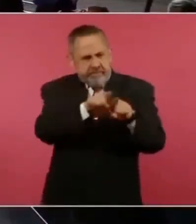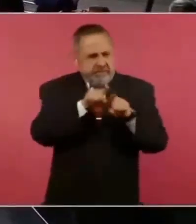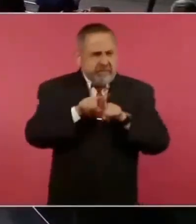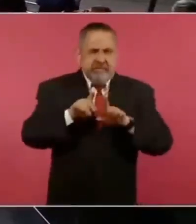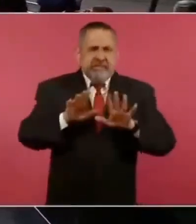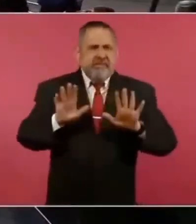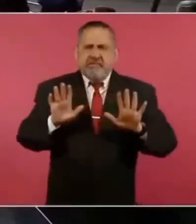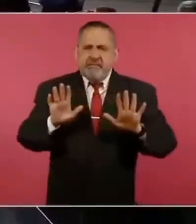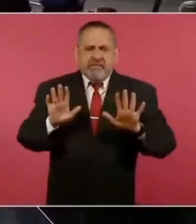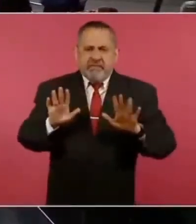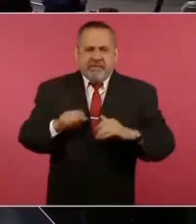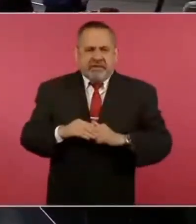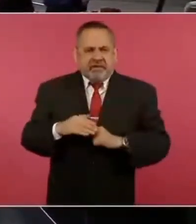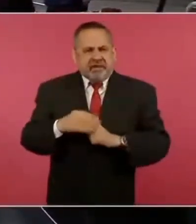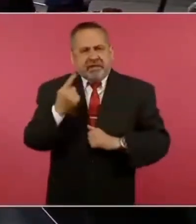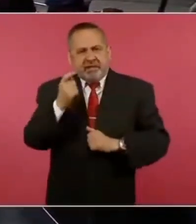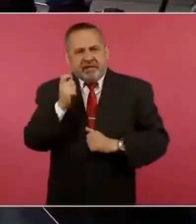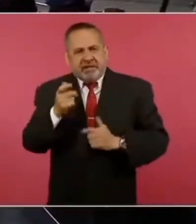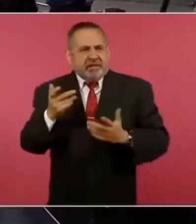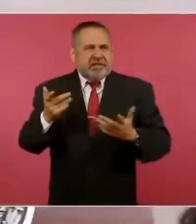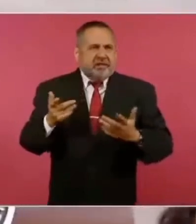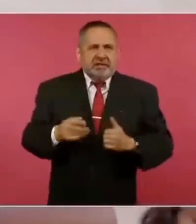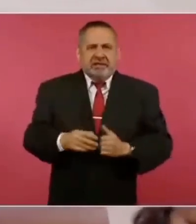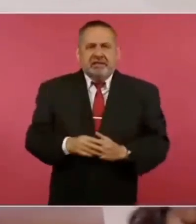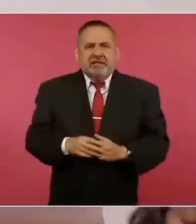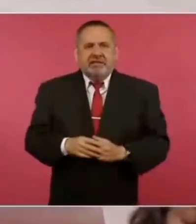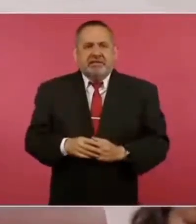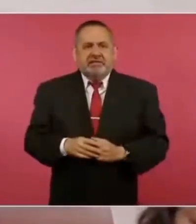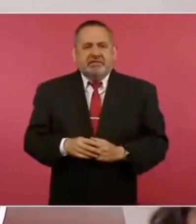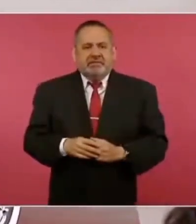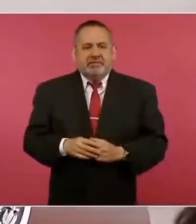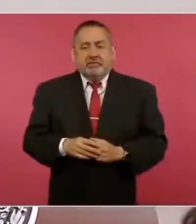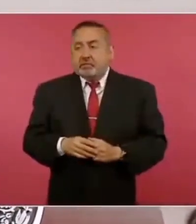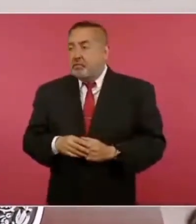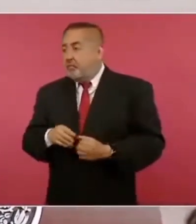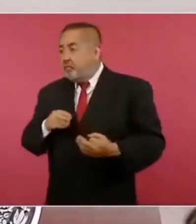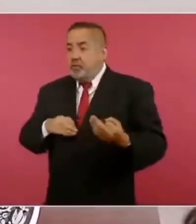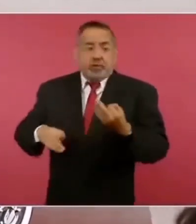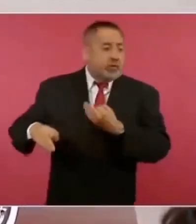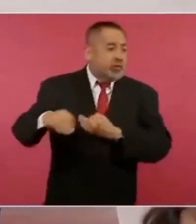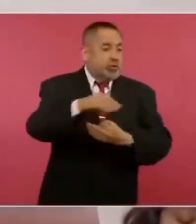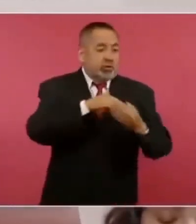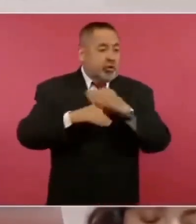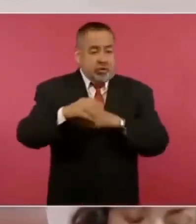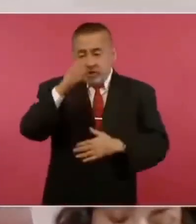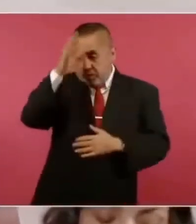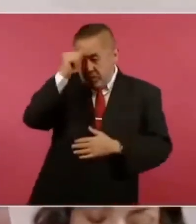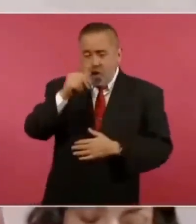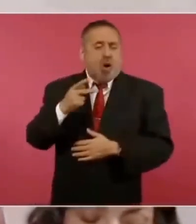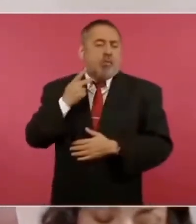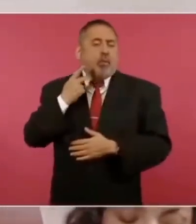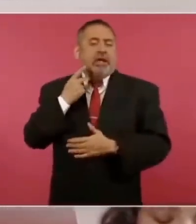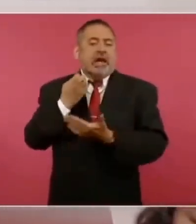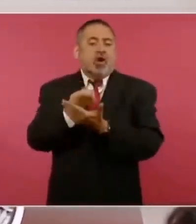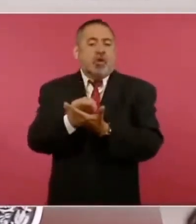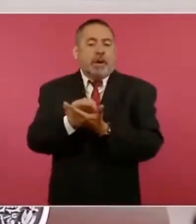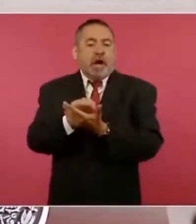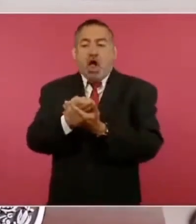vamos a estar todos de acuerdo con la misma política económica?